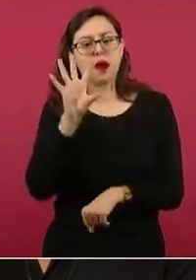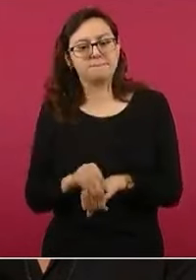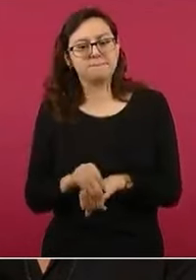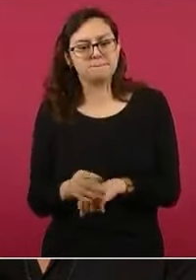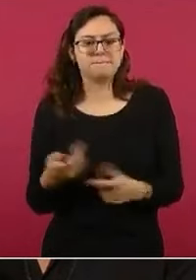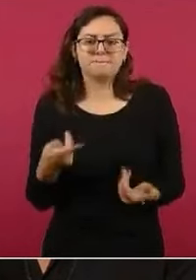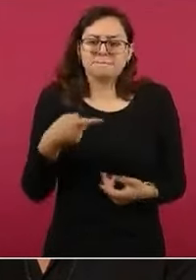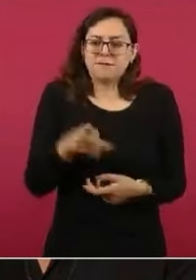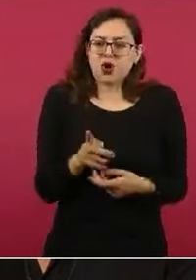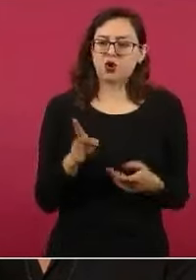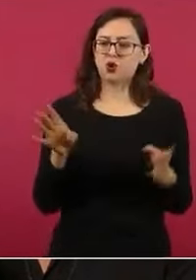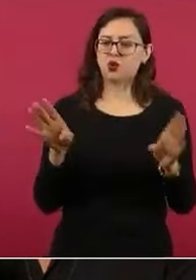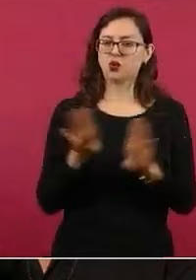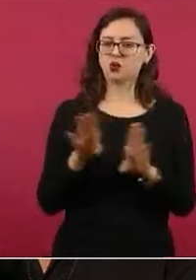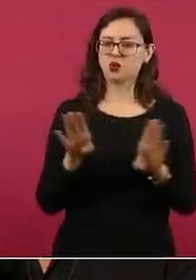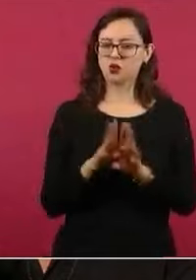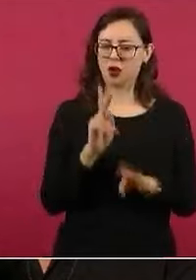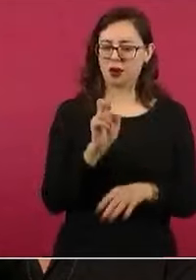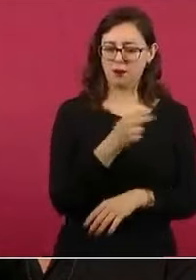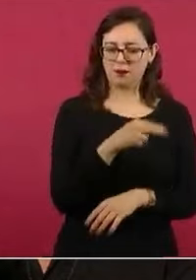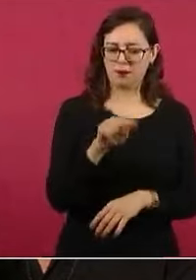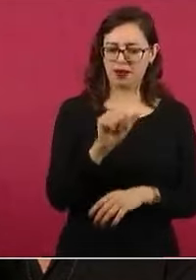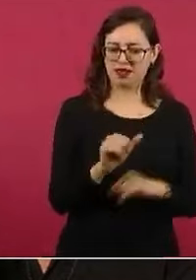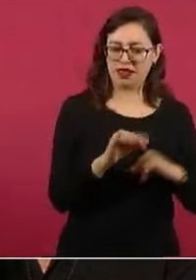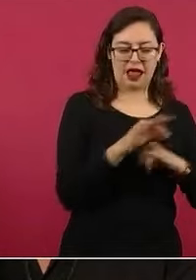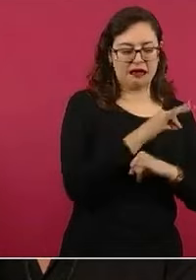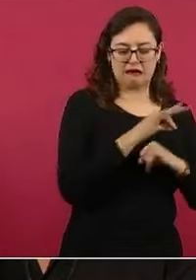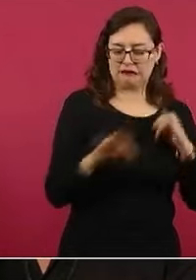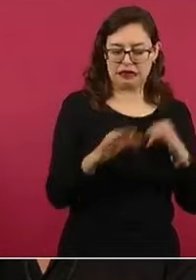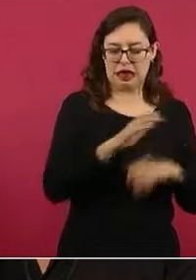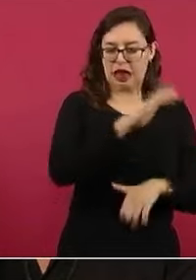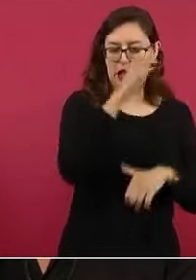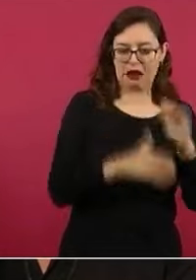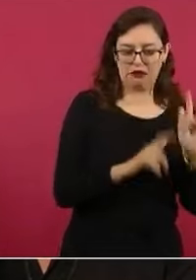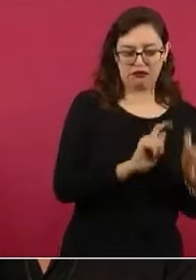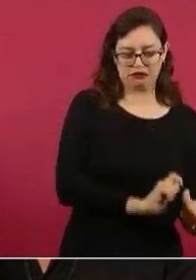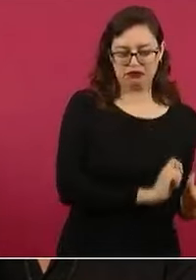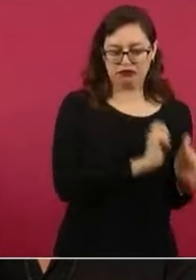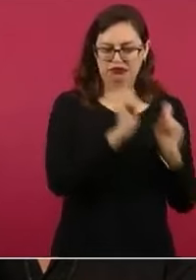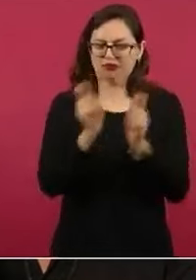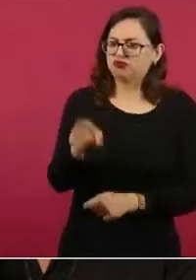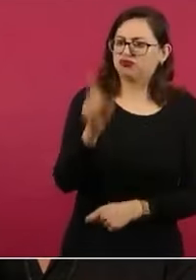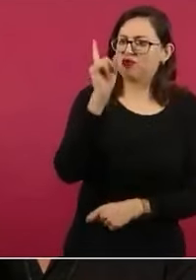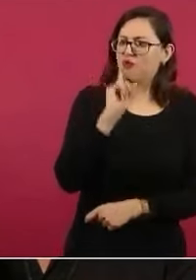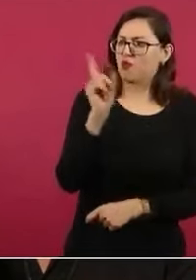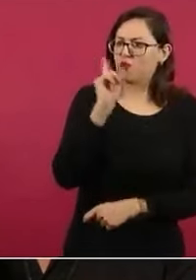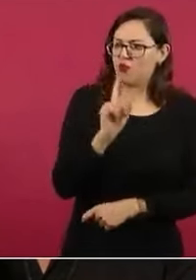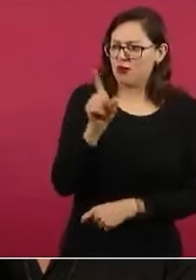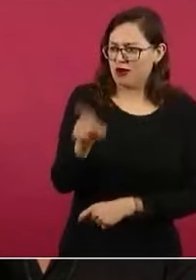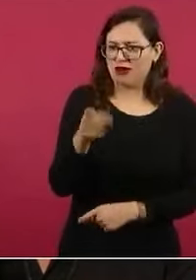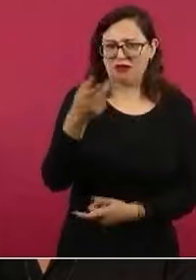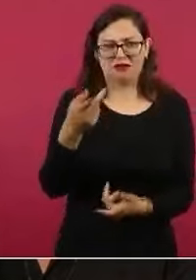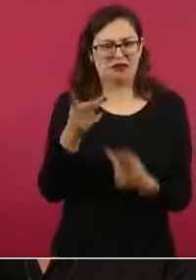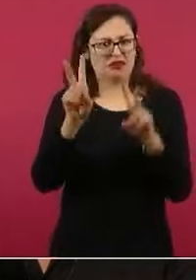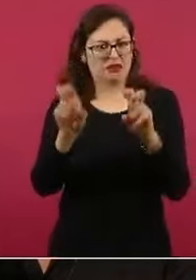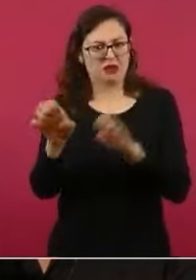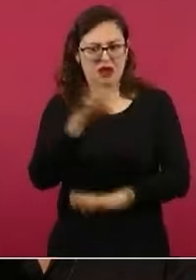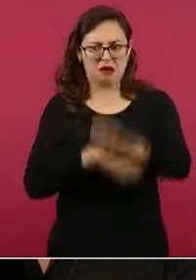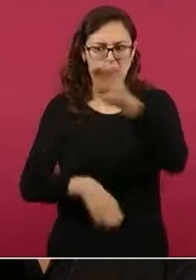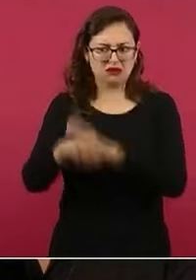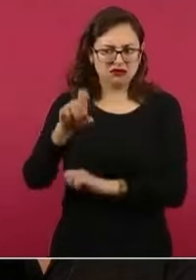haya sido a final del sexenio de Peña Nieto y otra que, bueno, pues no tiene una tradición de empresaria del agua. La pregunta